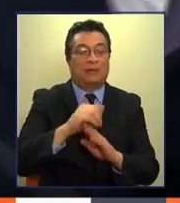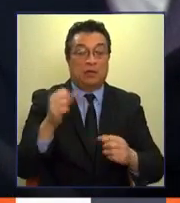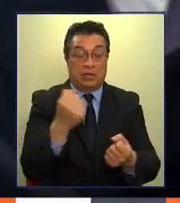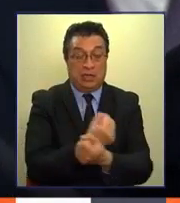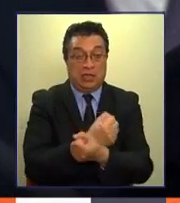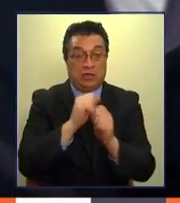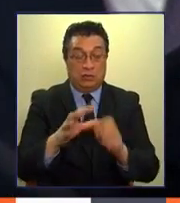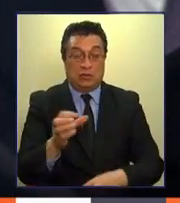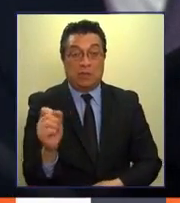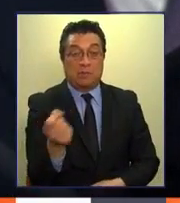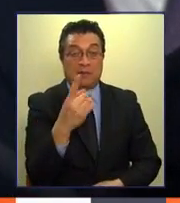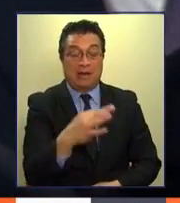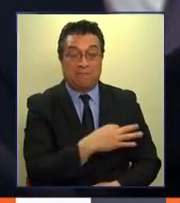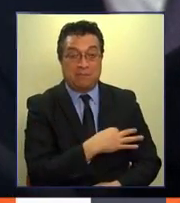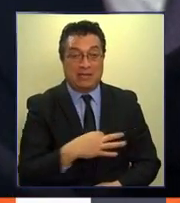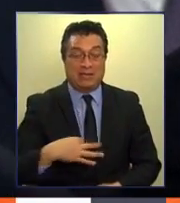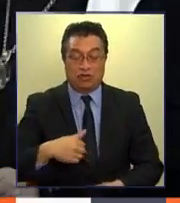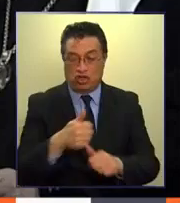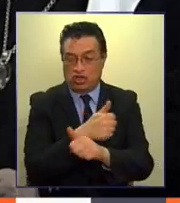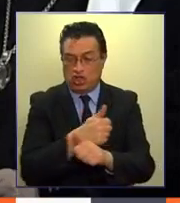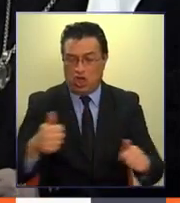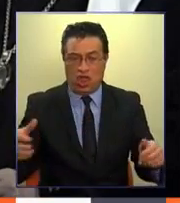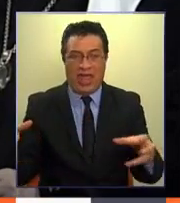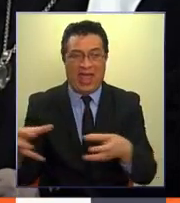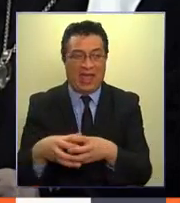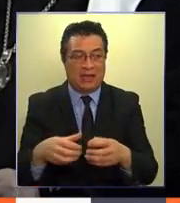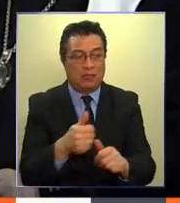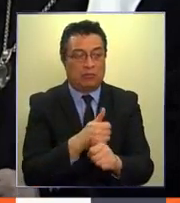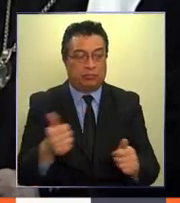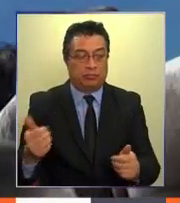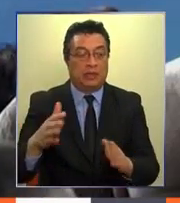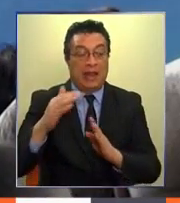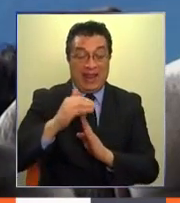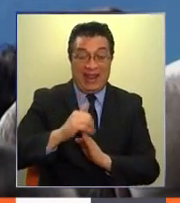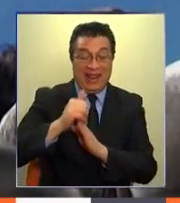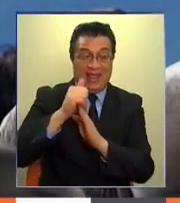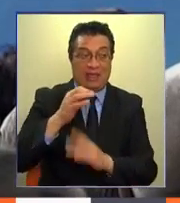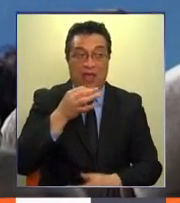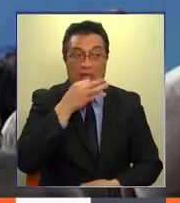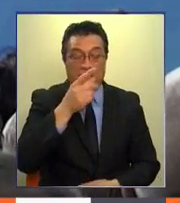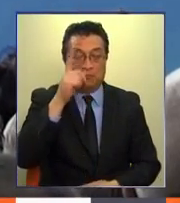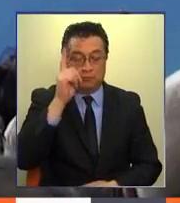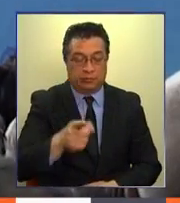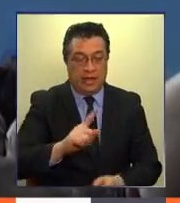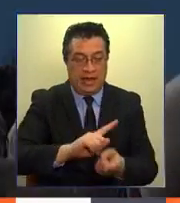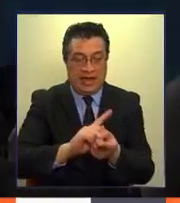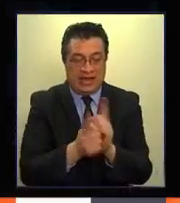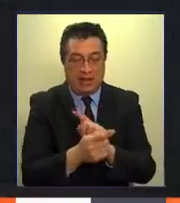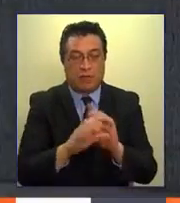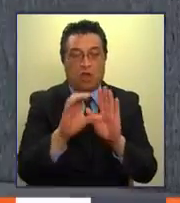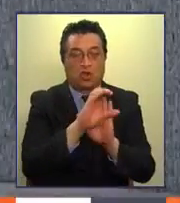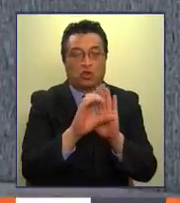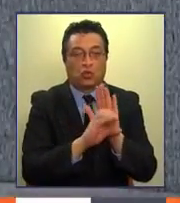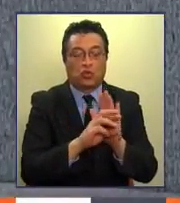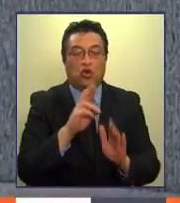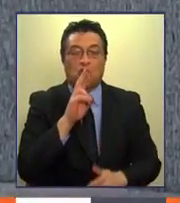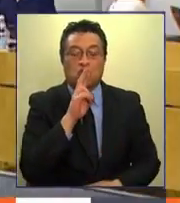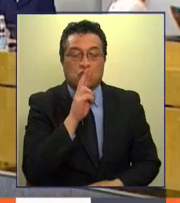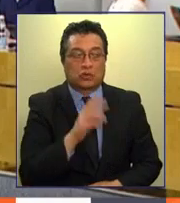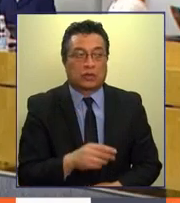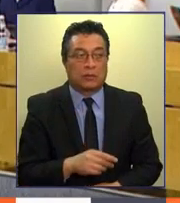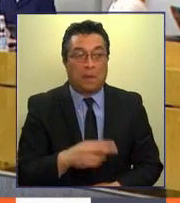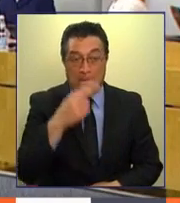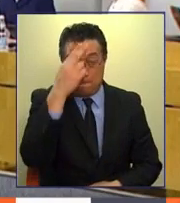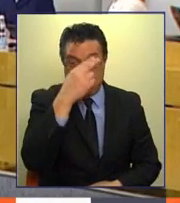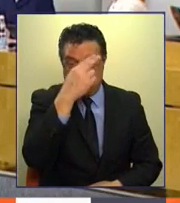del primer ministro y todo su equipo, luego que el líder del Kremlin anunciara cambios en la constitución rusa. En marzo, las